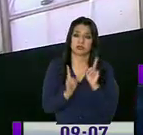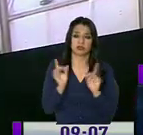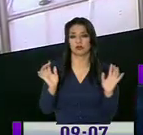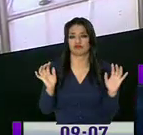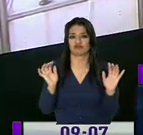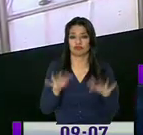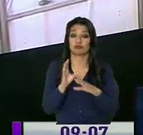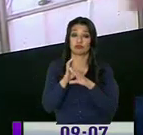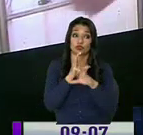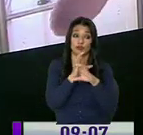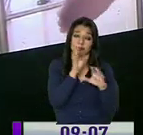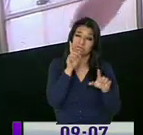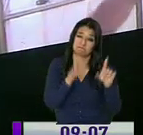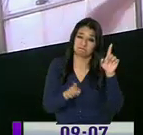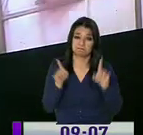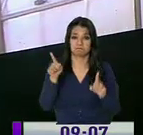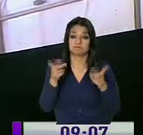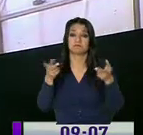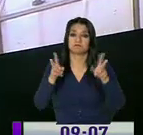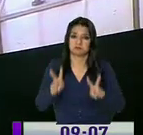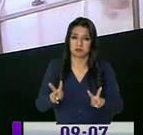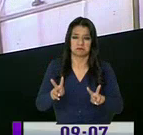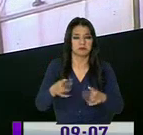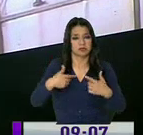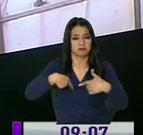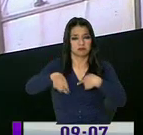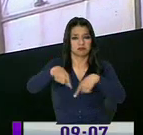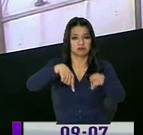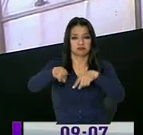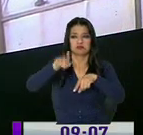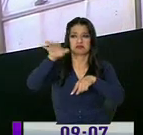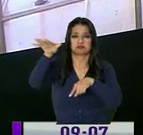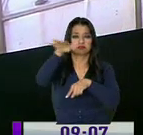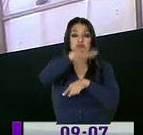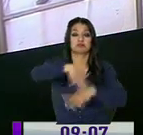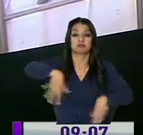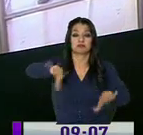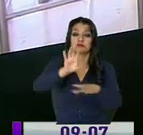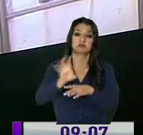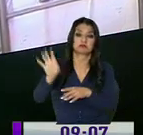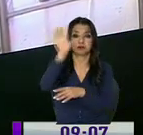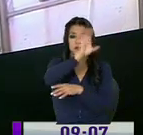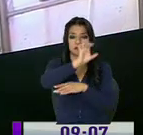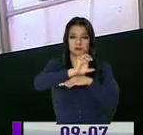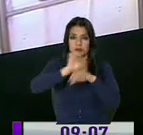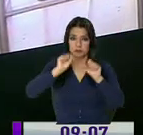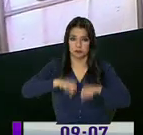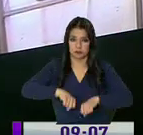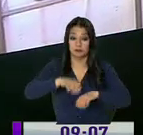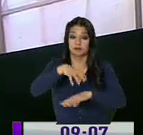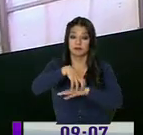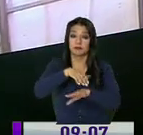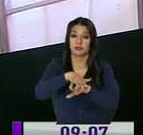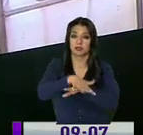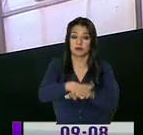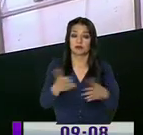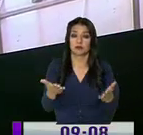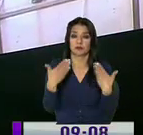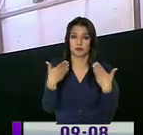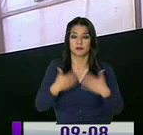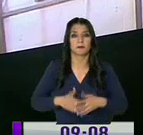de usuarios y así como también las unidades que se trasladan hacia los diferentes puntos de la provincia de Los Ríos y Guayaquil